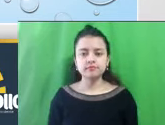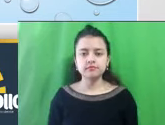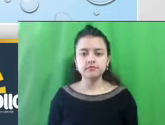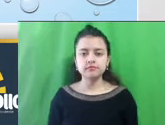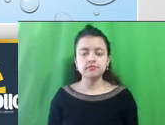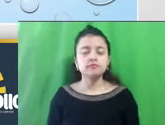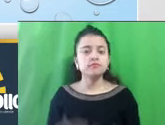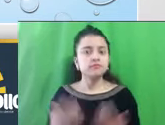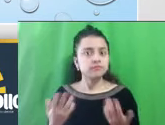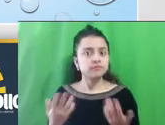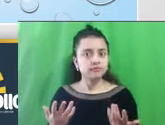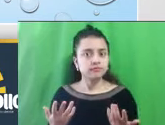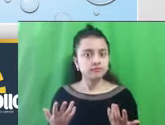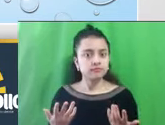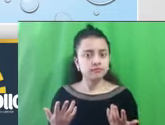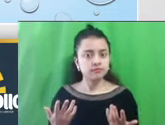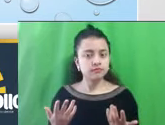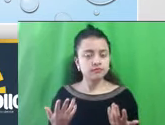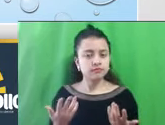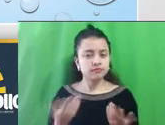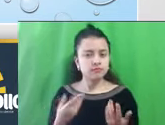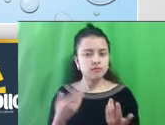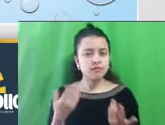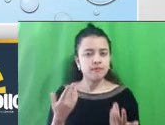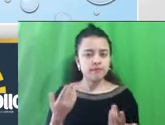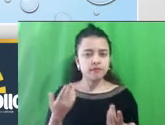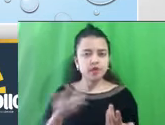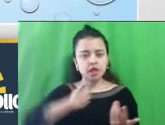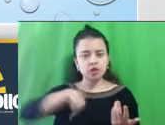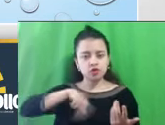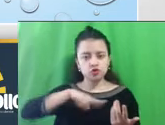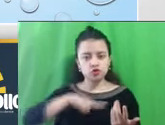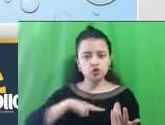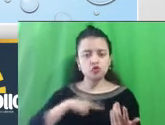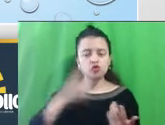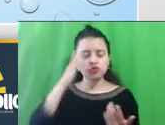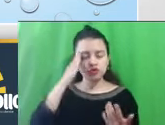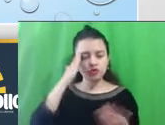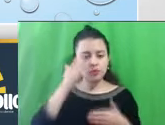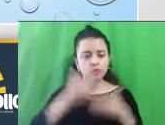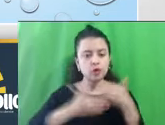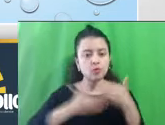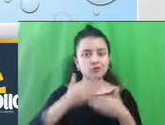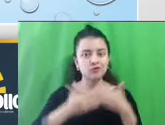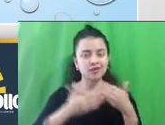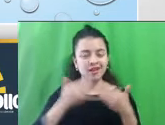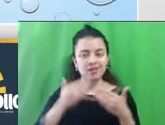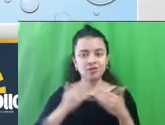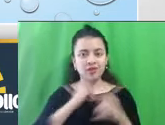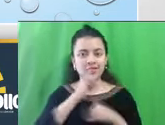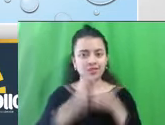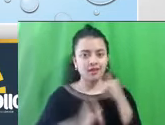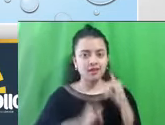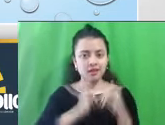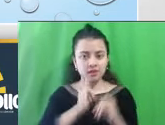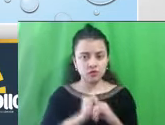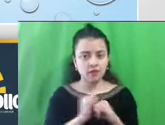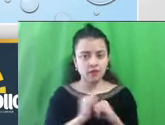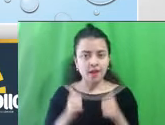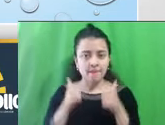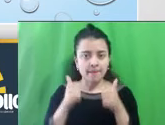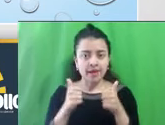el que hace el trabajo, el que garantice la calidad, sino que sea un proceso ya estandarizado. Este año nosotros tuvimos visita